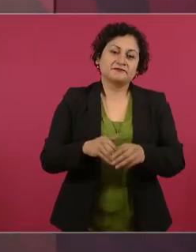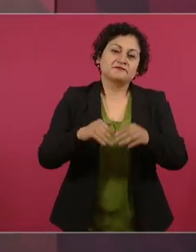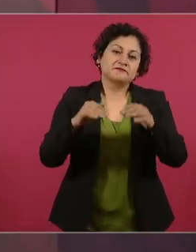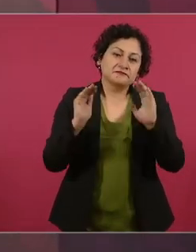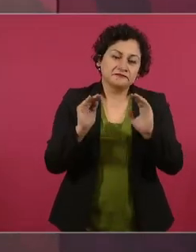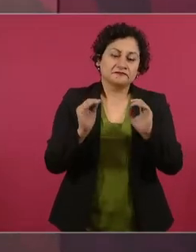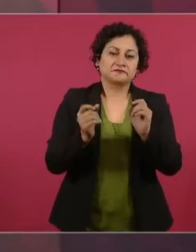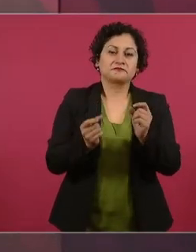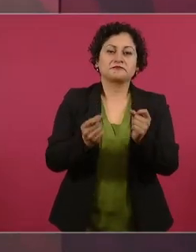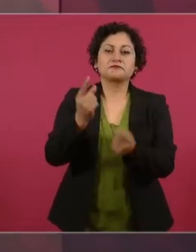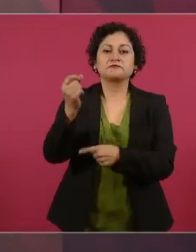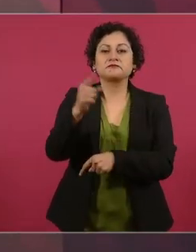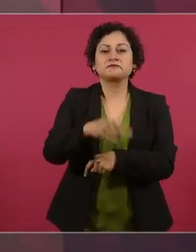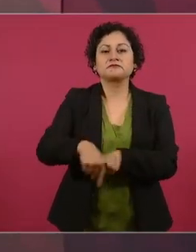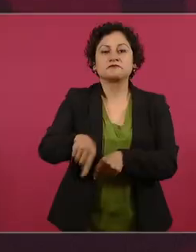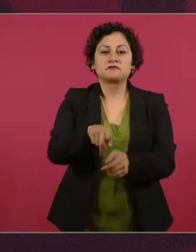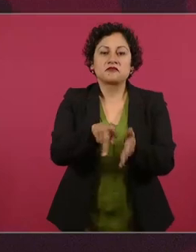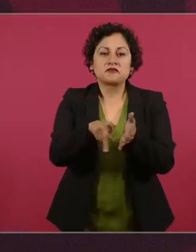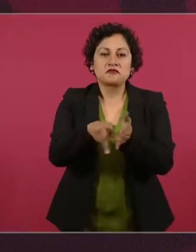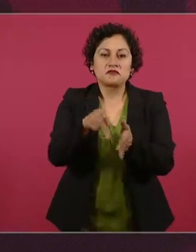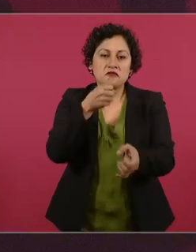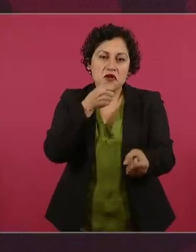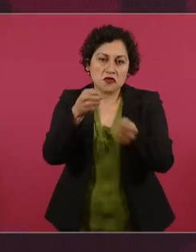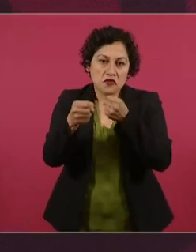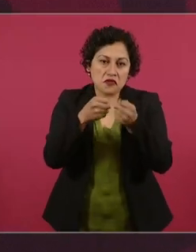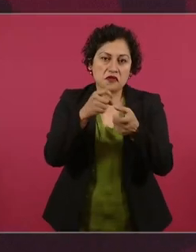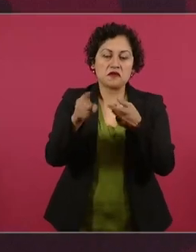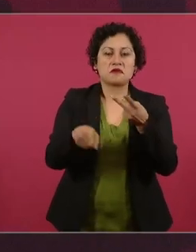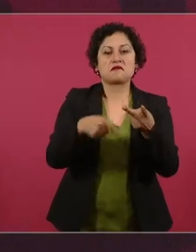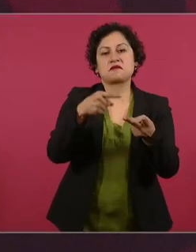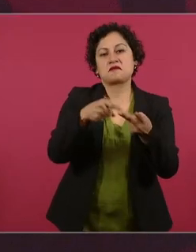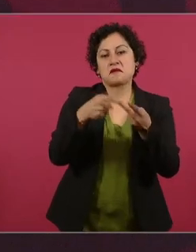periodistas, analistas, vendidos, alquilados,